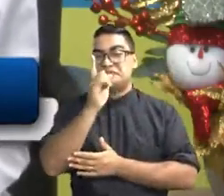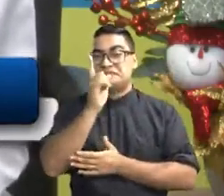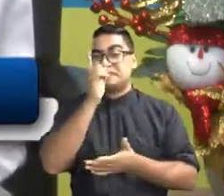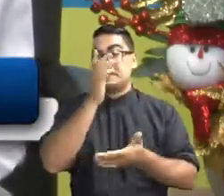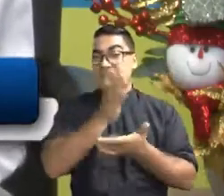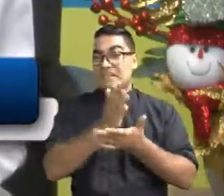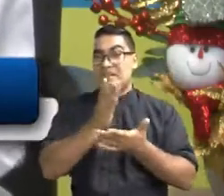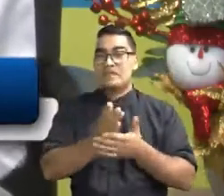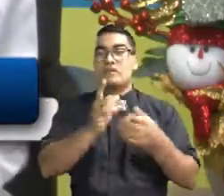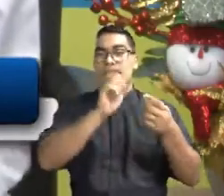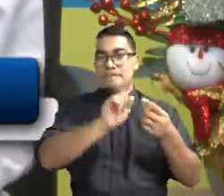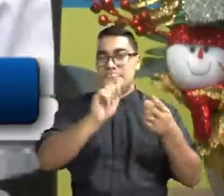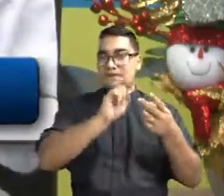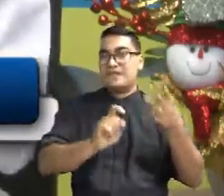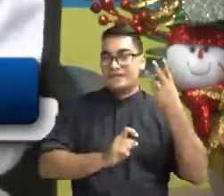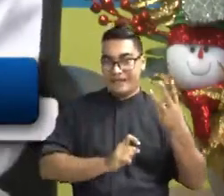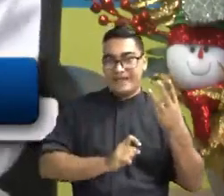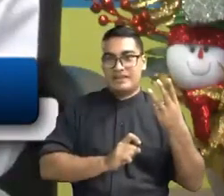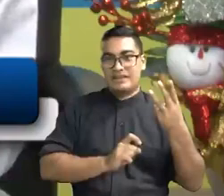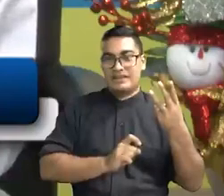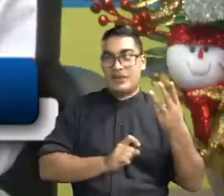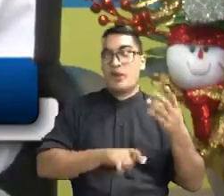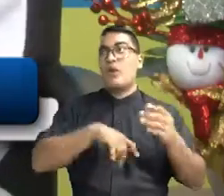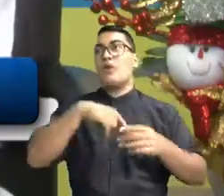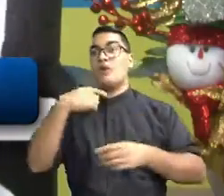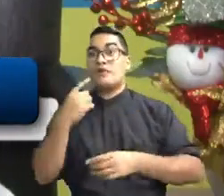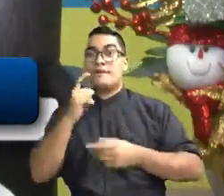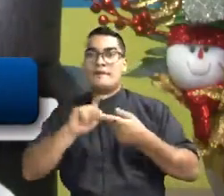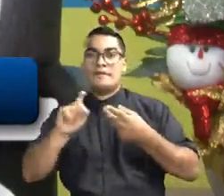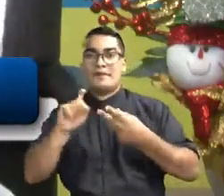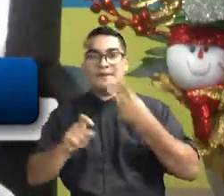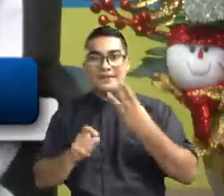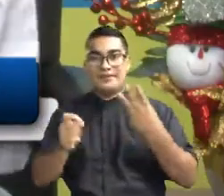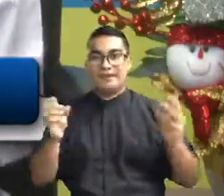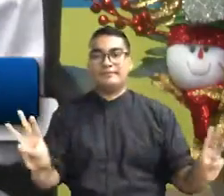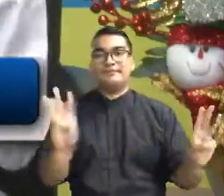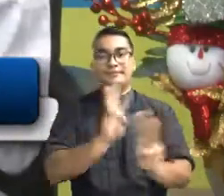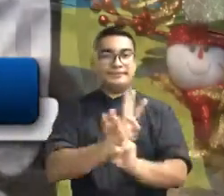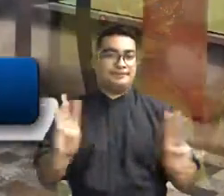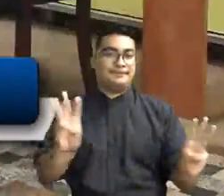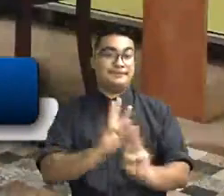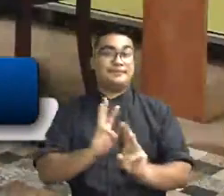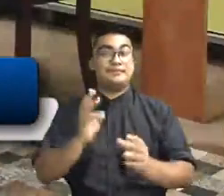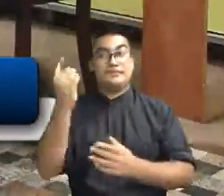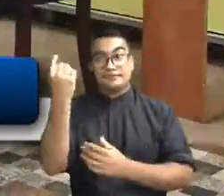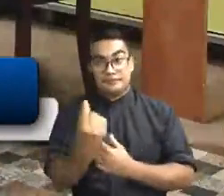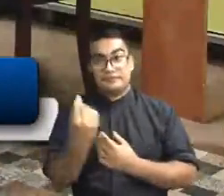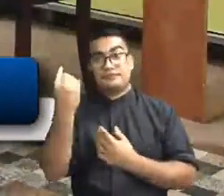cada 3 meses, como mínimo, dependiendo de cuán estable esté el paciente, porque si tenemos un paciente que se